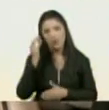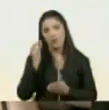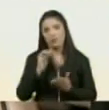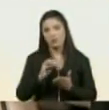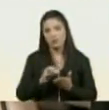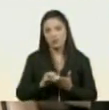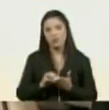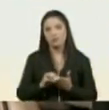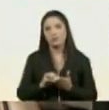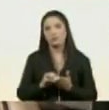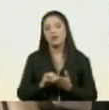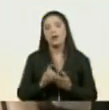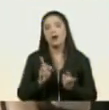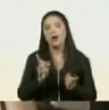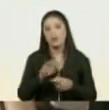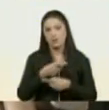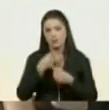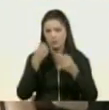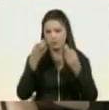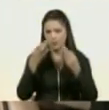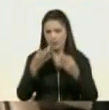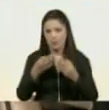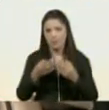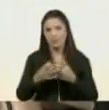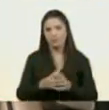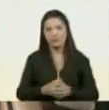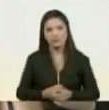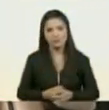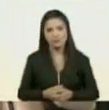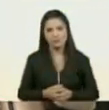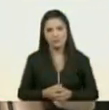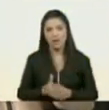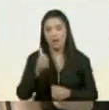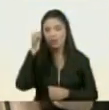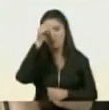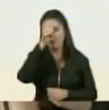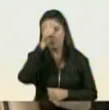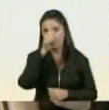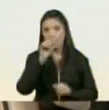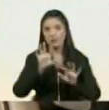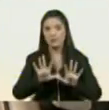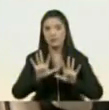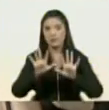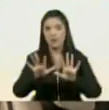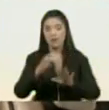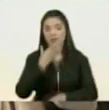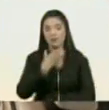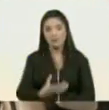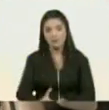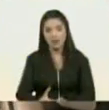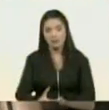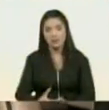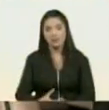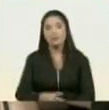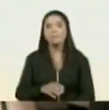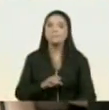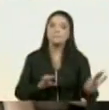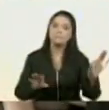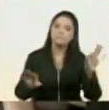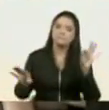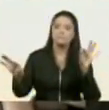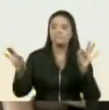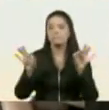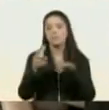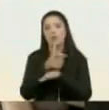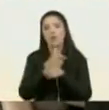de agosto. Y no tengan ninguna duda de que el domingo 10 de diciembre estaremos eligiendo gobernadoras